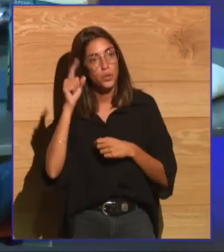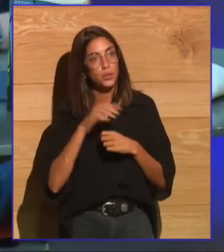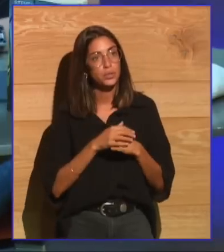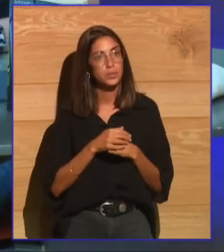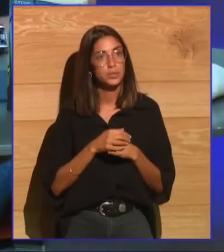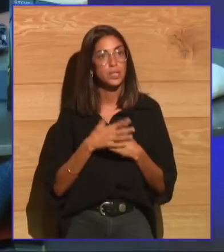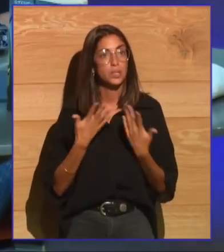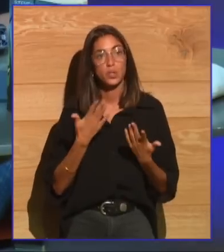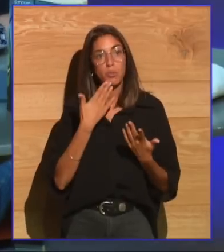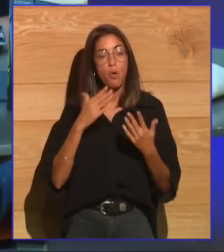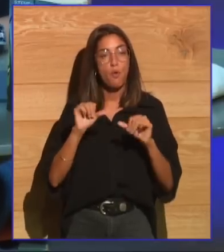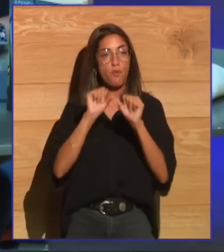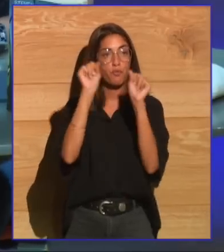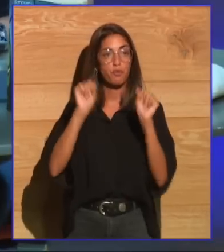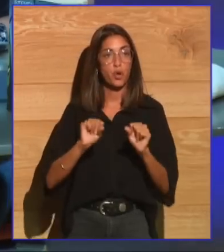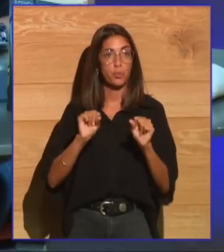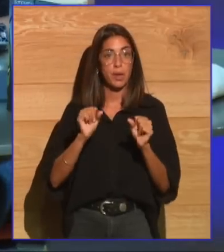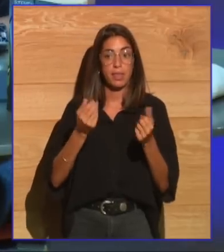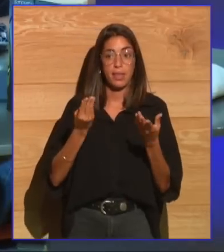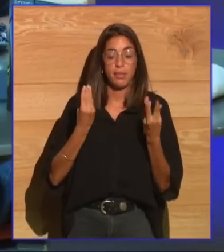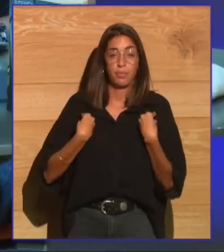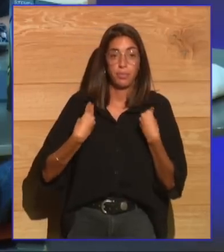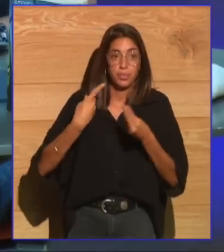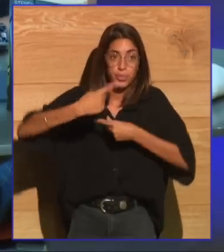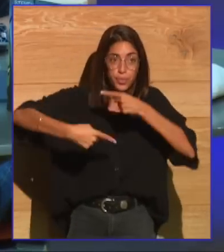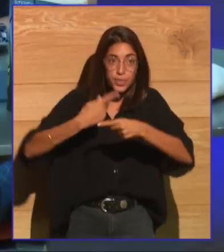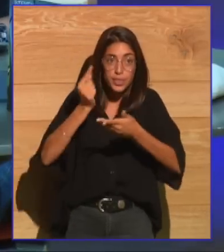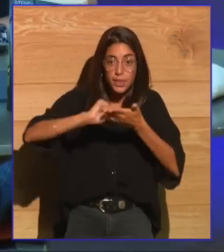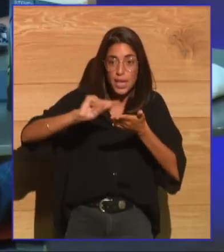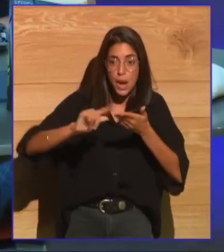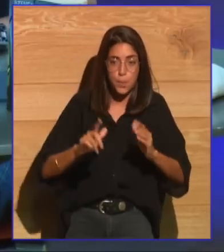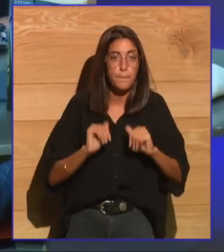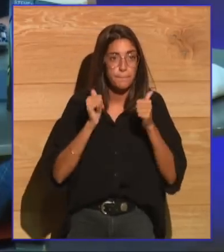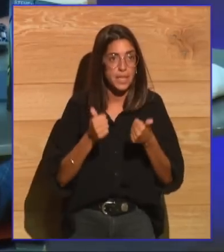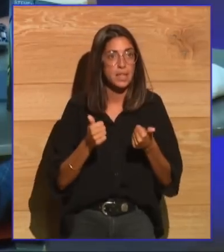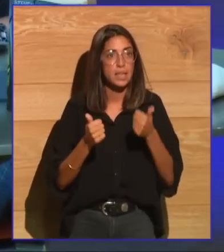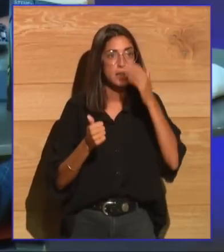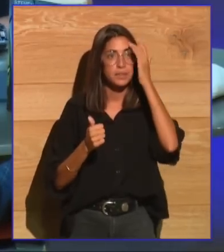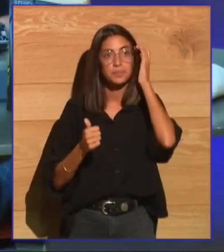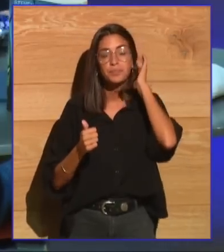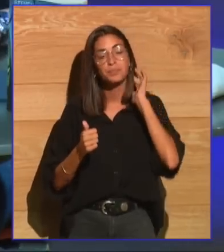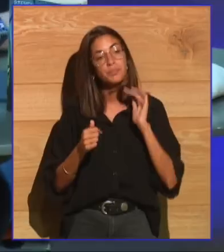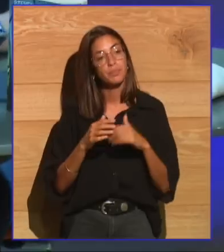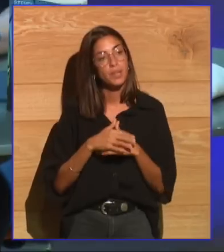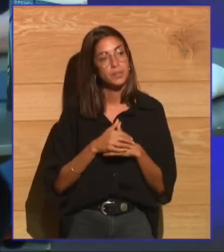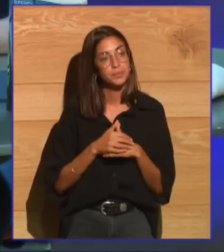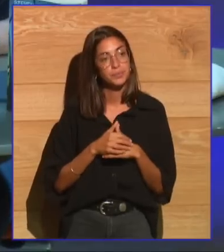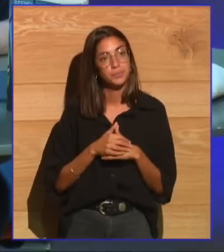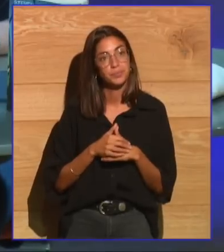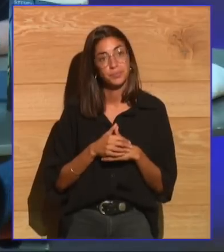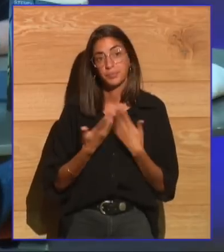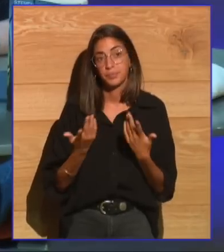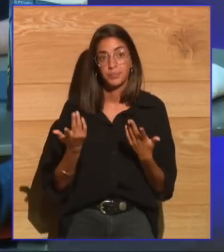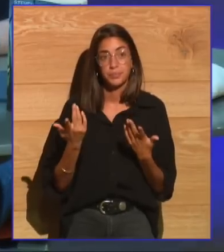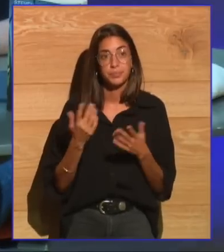forma de comenzar el querido diario querido dios de hecho había muchos diarios que ya tenían escrito el querido dios y las líneas para que la